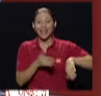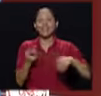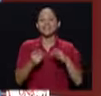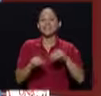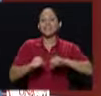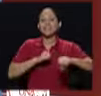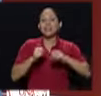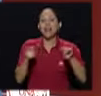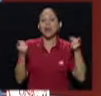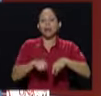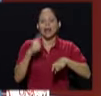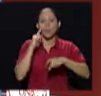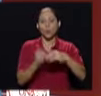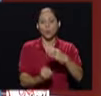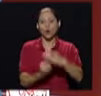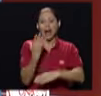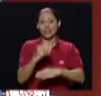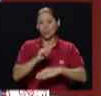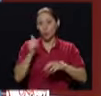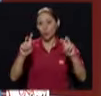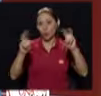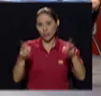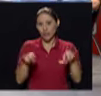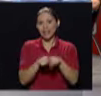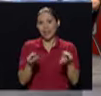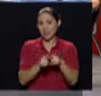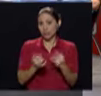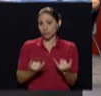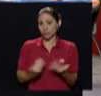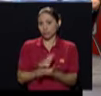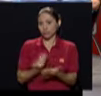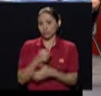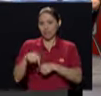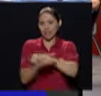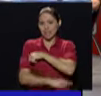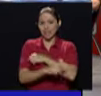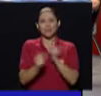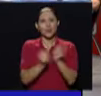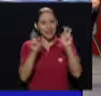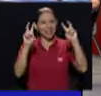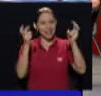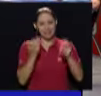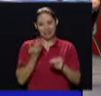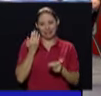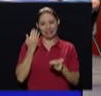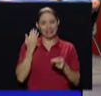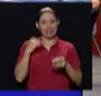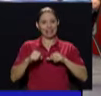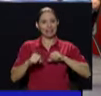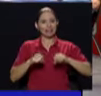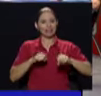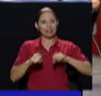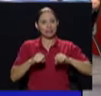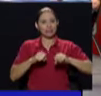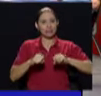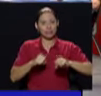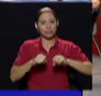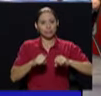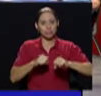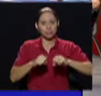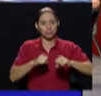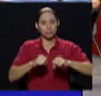Sismicidad causada por volcanes. Otro tema que está muy de actualidad aquí en el país con el tema de la reciente actividad sísmica que nos